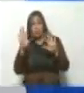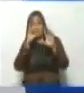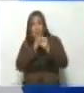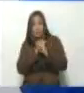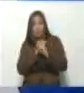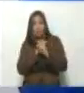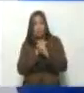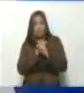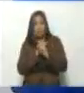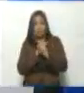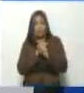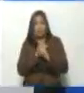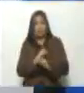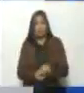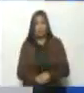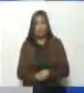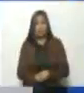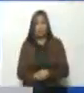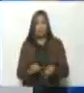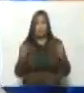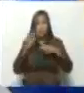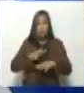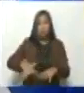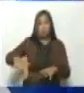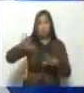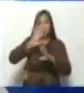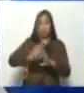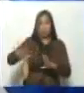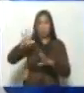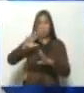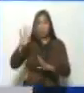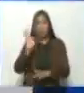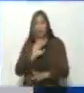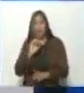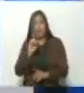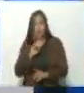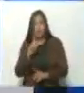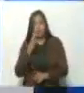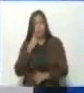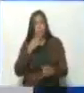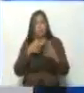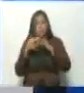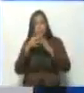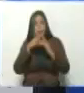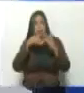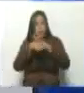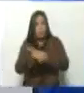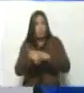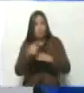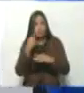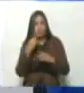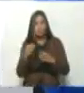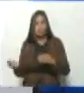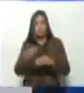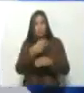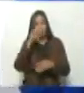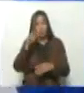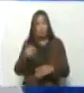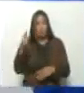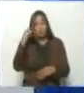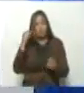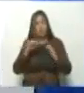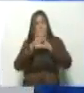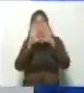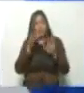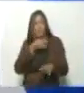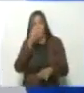noche. No eso así en toda la característica de Caracas, porque en las zonas barrio adentro se recoge de manera diaria en la